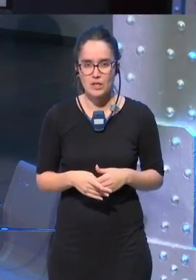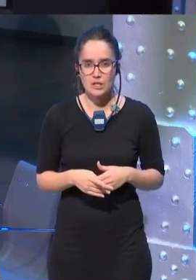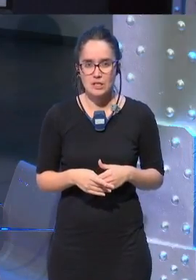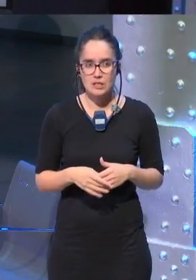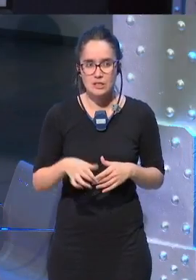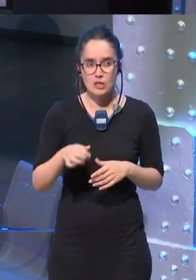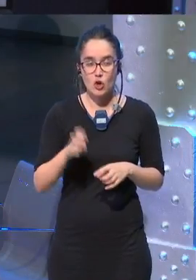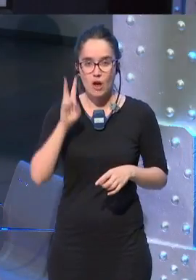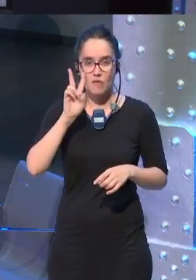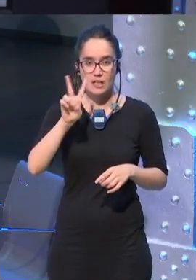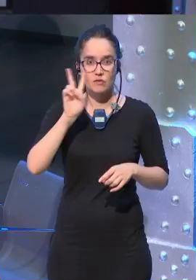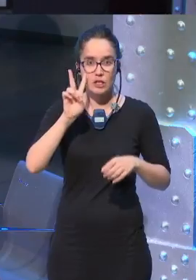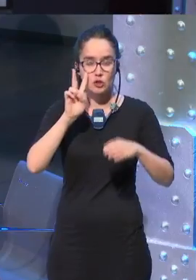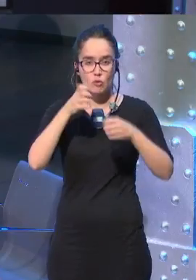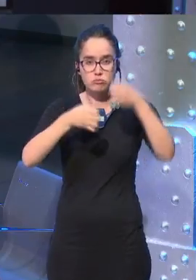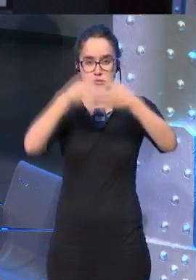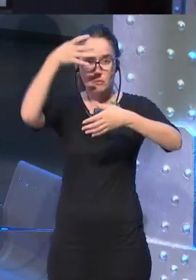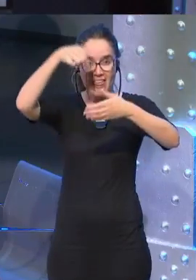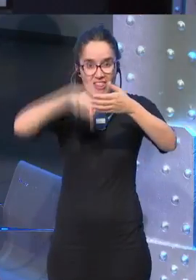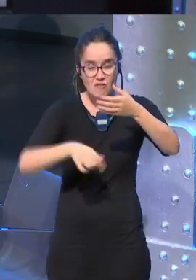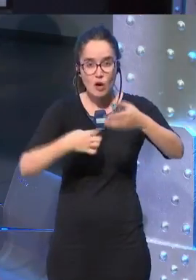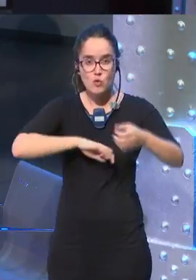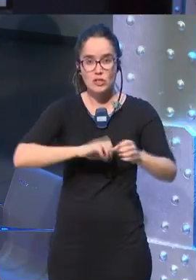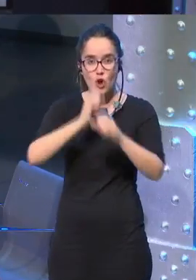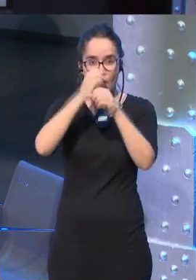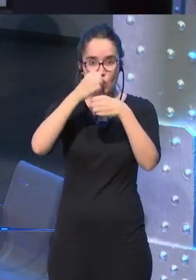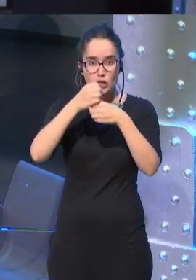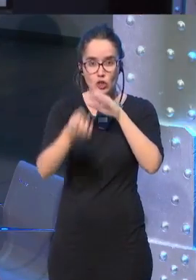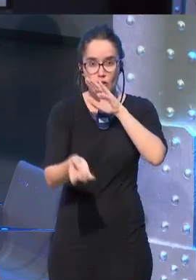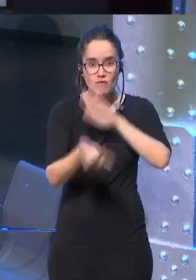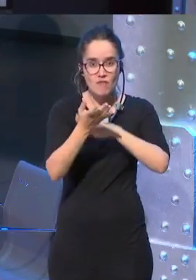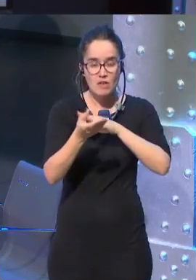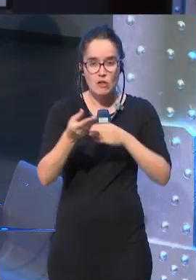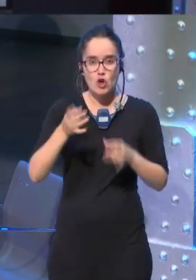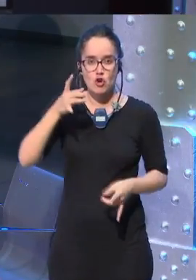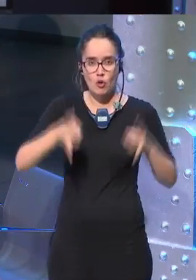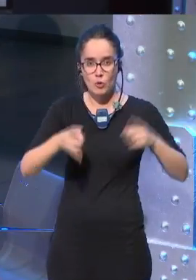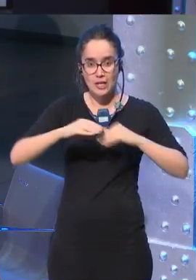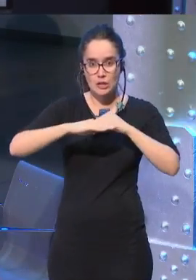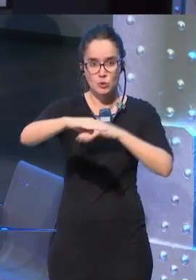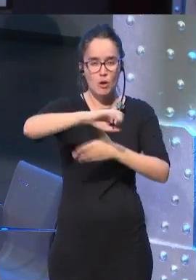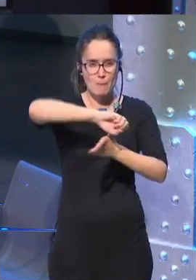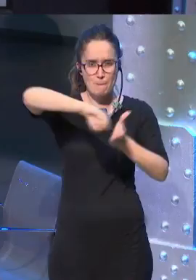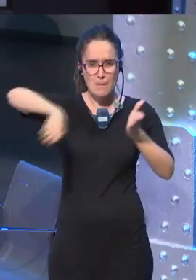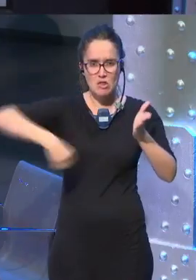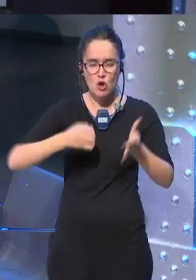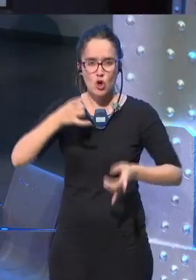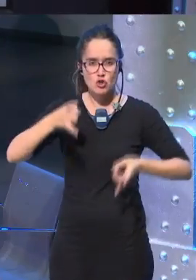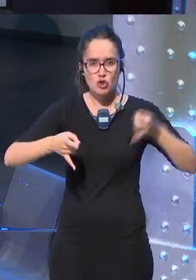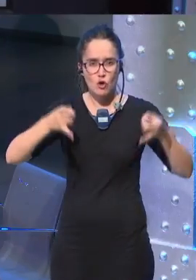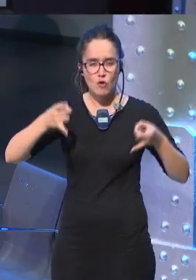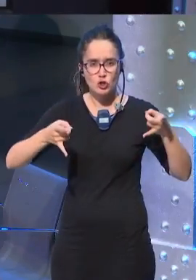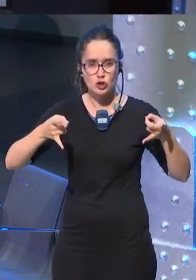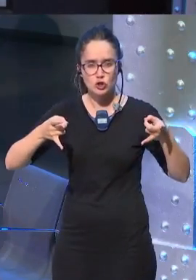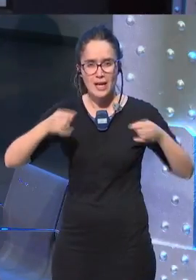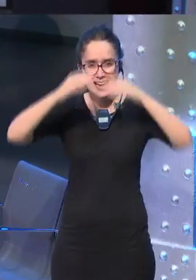Debajo de lo que habéis visto está nuestro laboratorio de fabricación robótica. El suelo está vacío, los robots solamente están